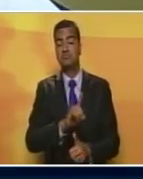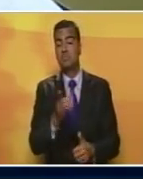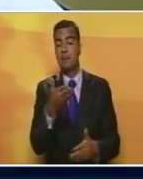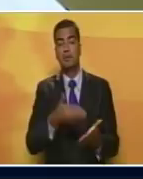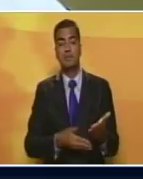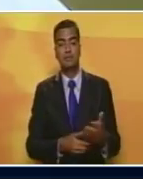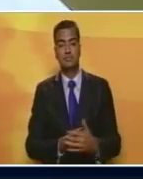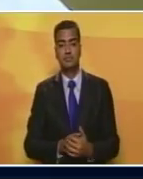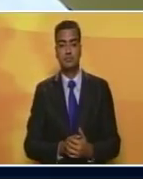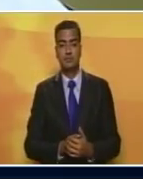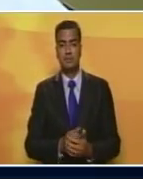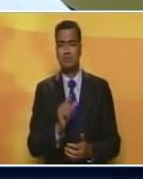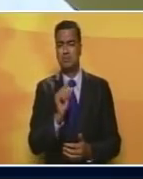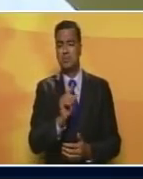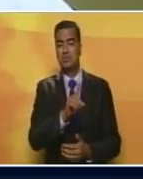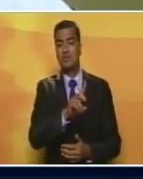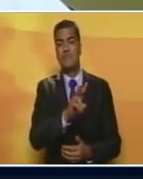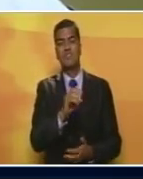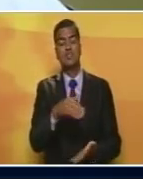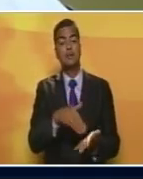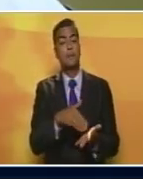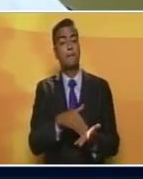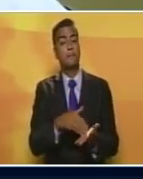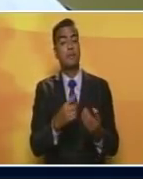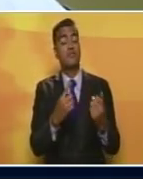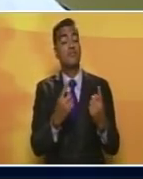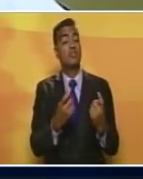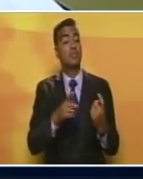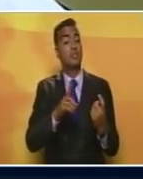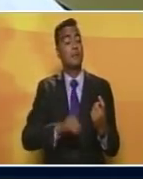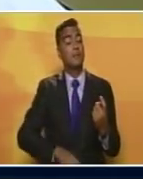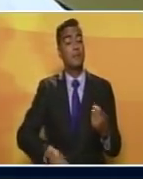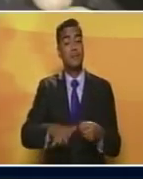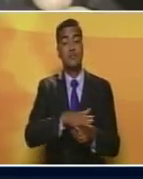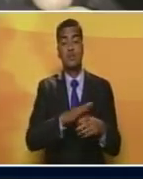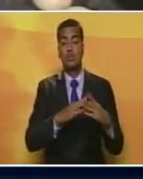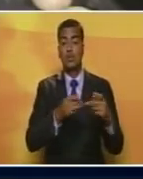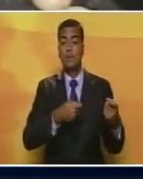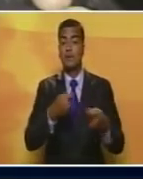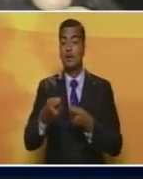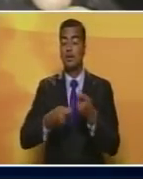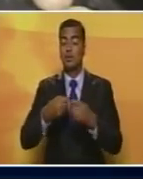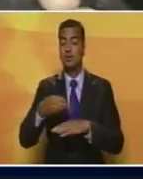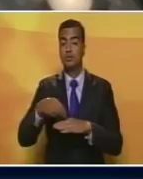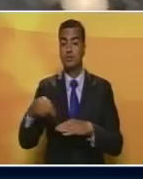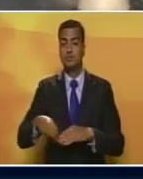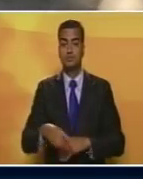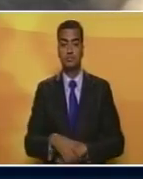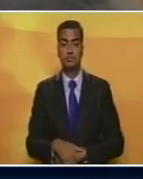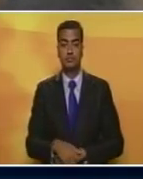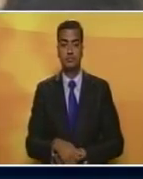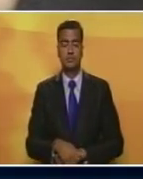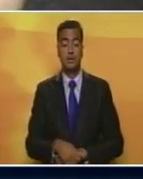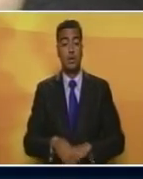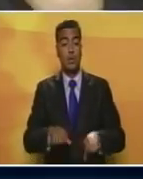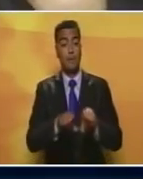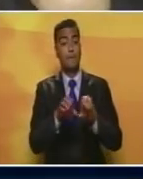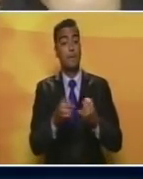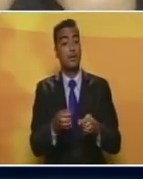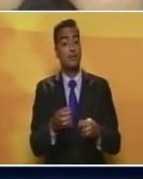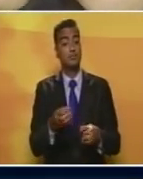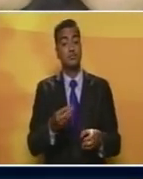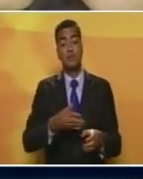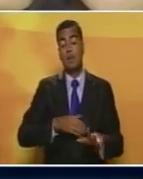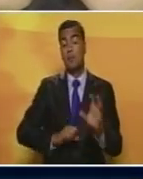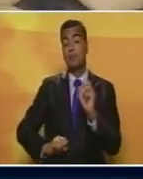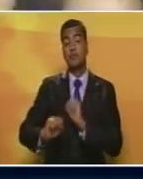capacidad. Crespo manifestó que de las 30.000 toneladas de trigo que requiere mensualmente la planta procesadora en Catia para surtir a Vargas,